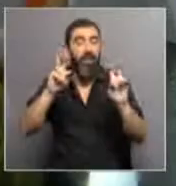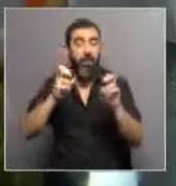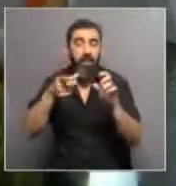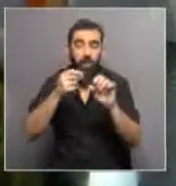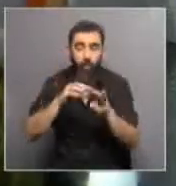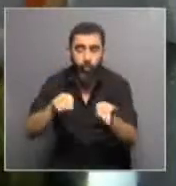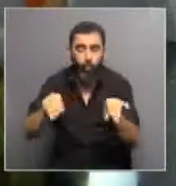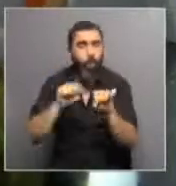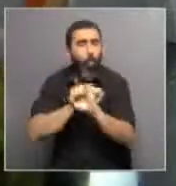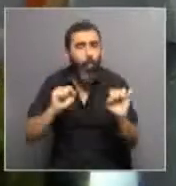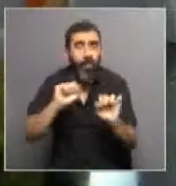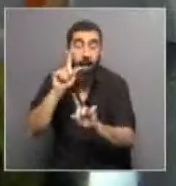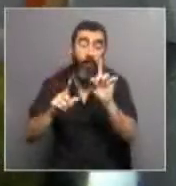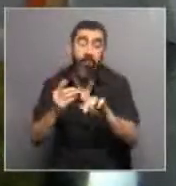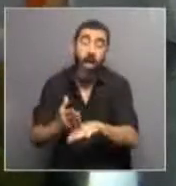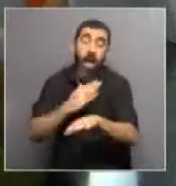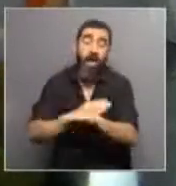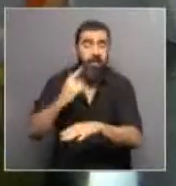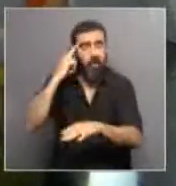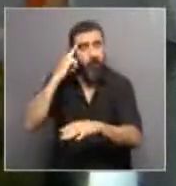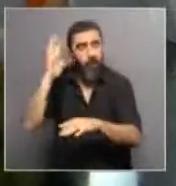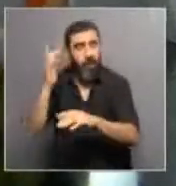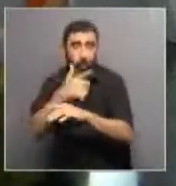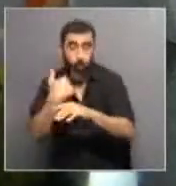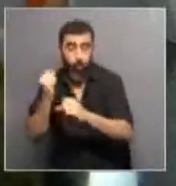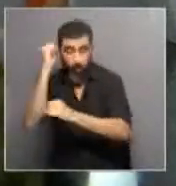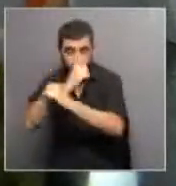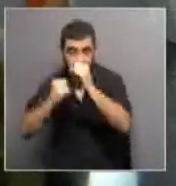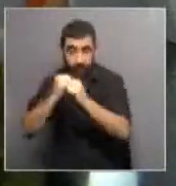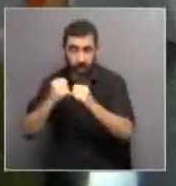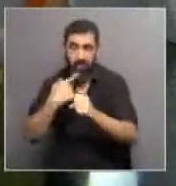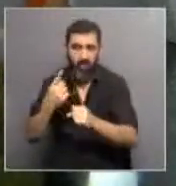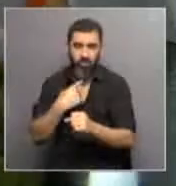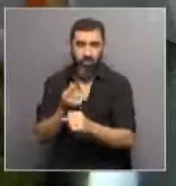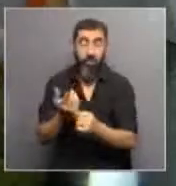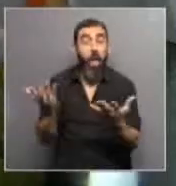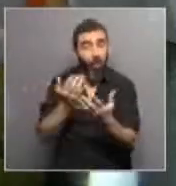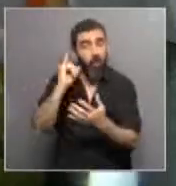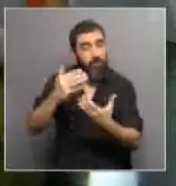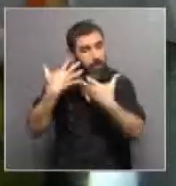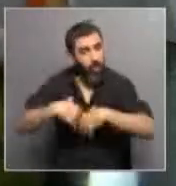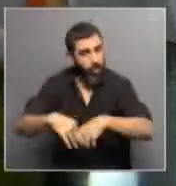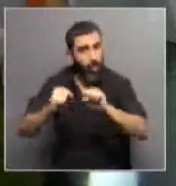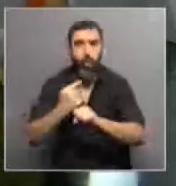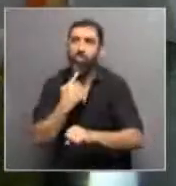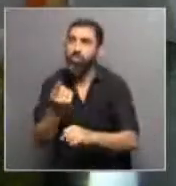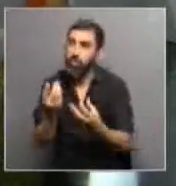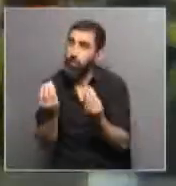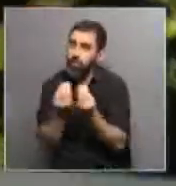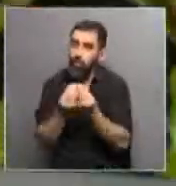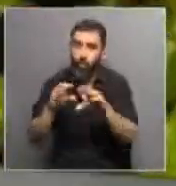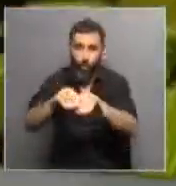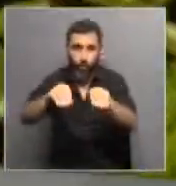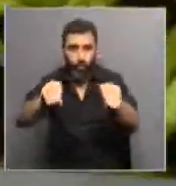nosotros agrónomos muchas veces lo veíamos como un tapiz inerte y ahora se está descubriendo la enorme riqueza que tiene el suelo